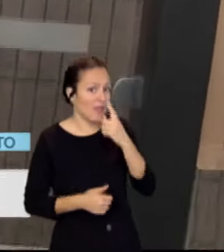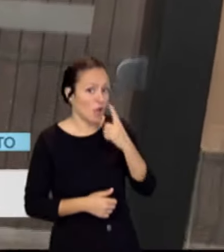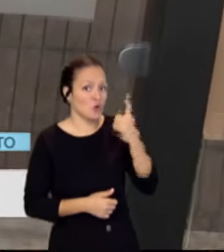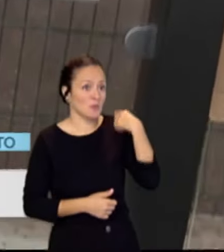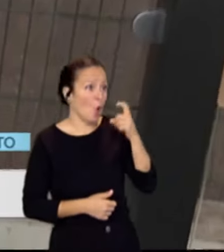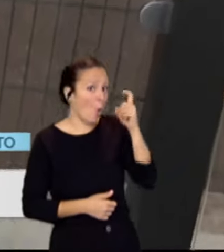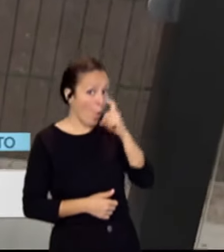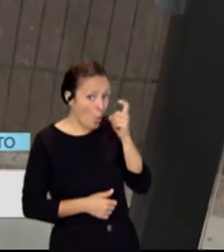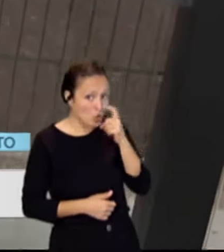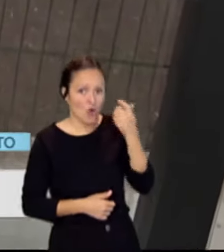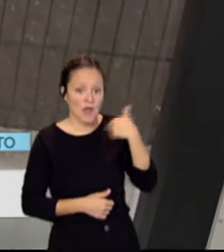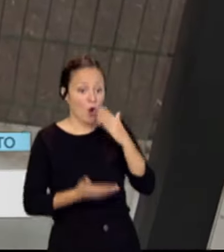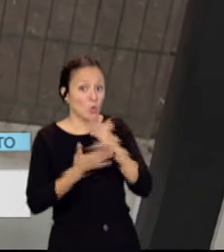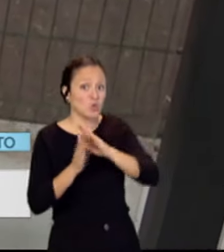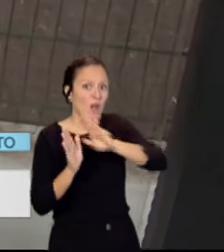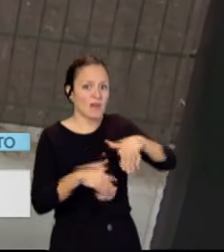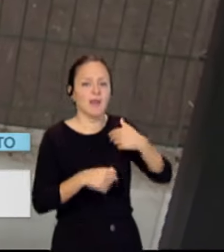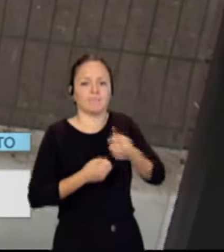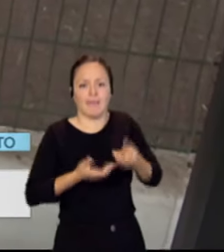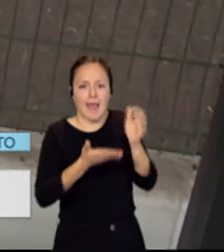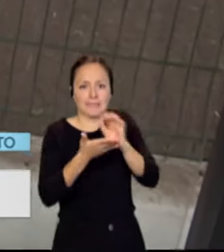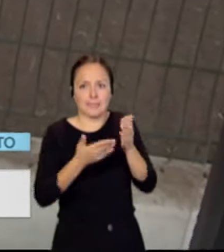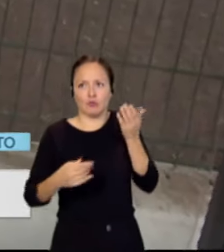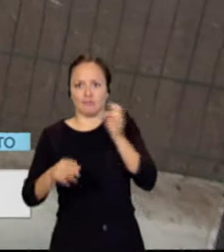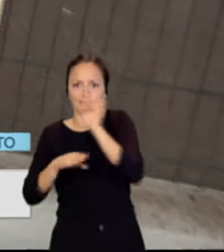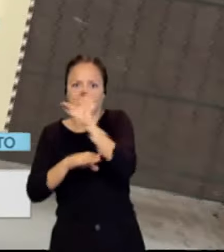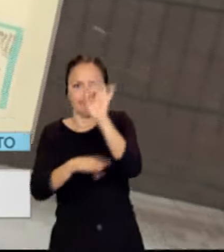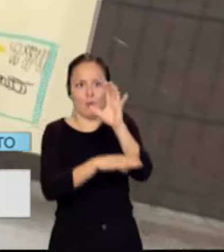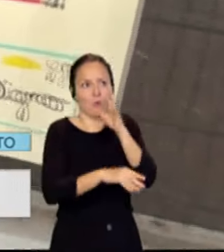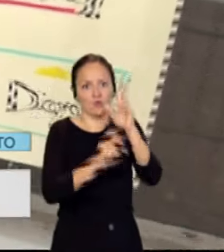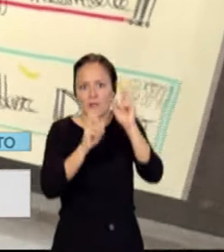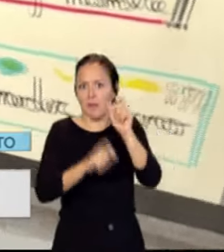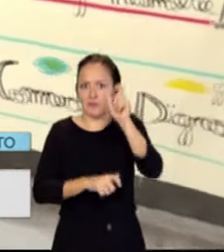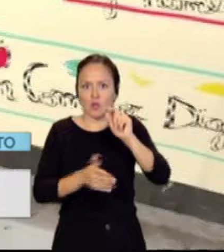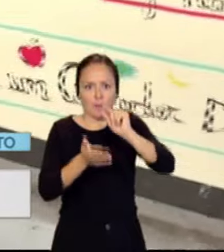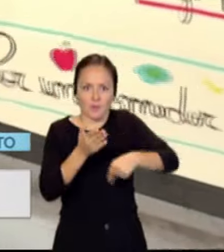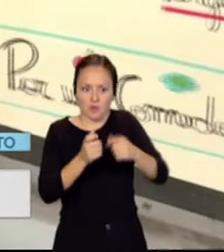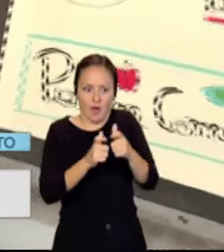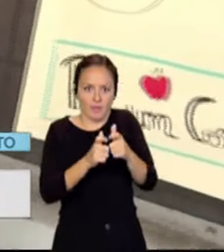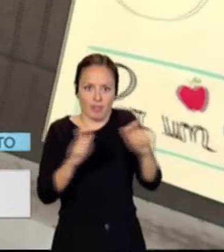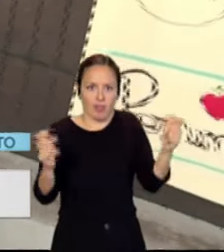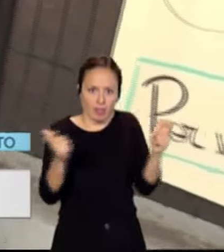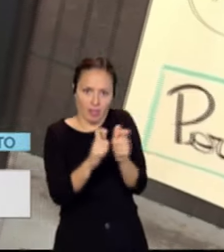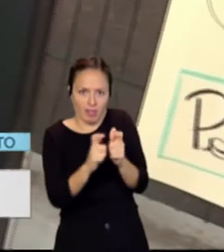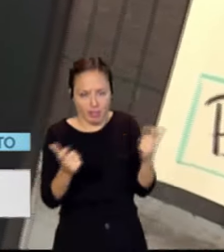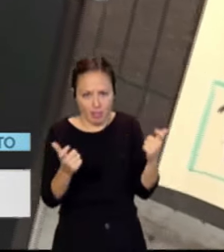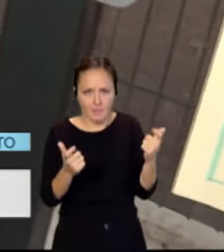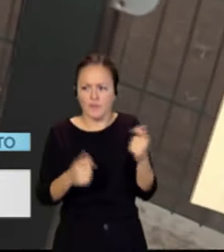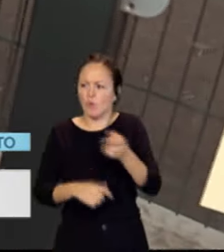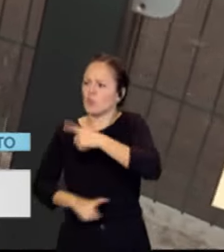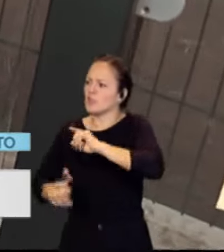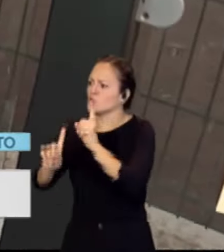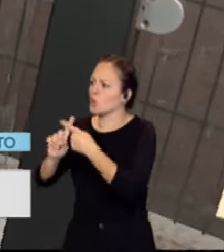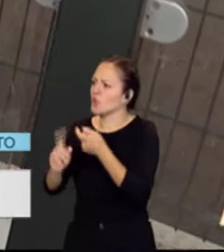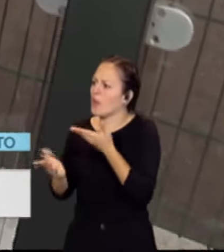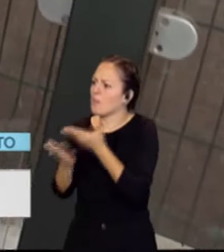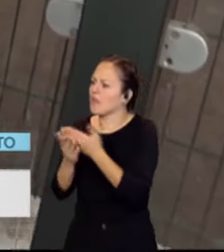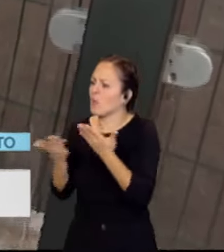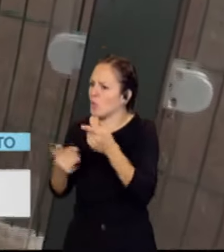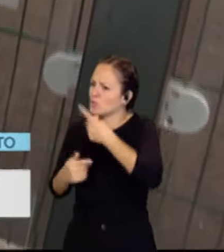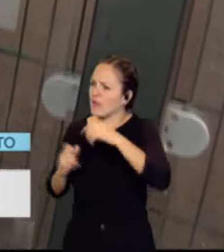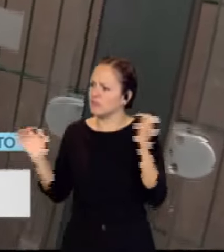de curso ya estábamos enviando escritos por este tema del personal ustedes qué soluciones están demandando Por qué se han concentrado